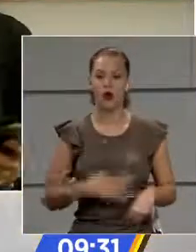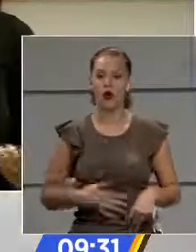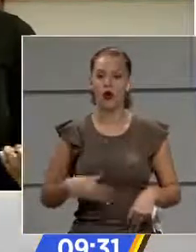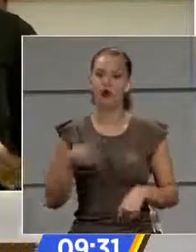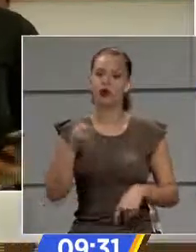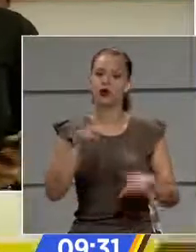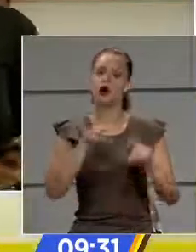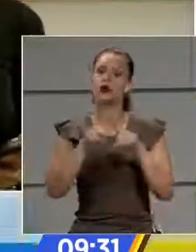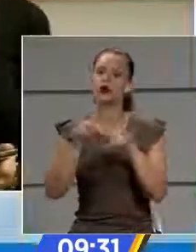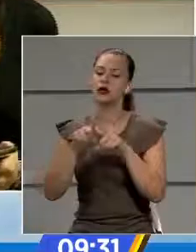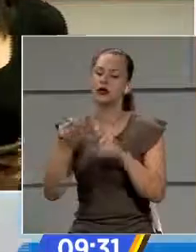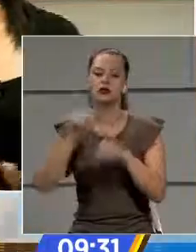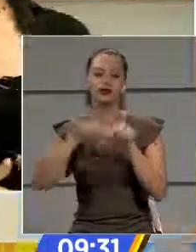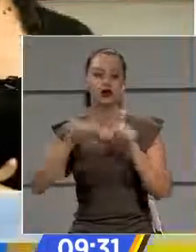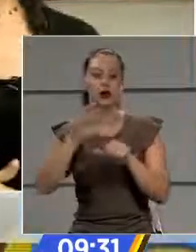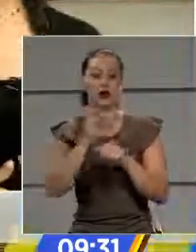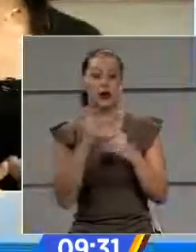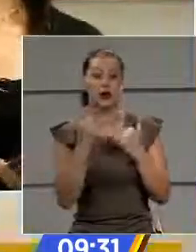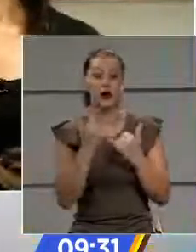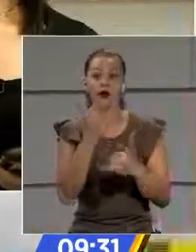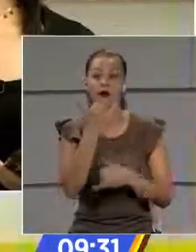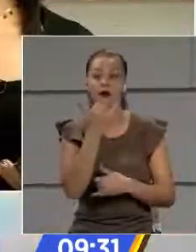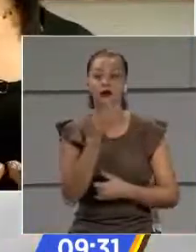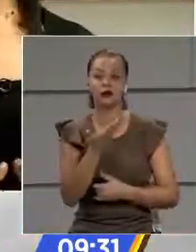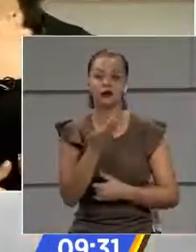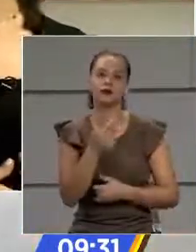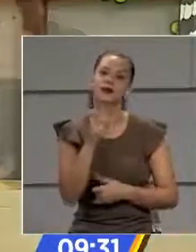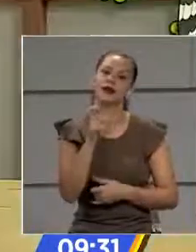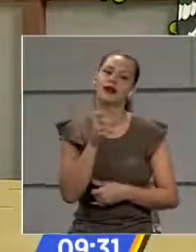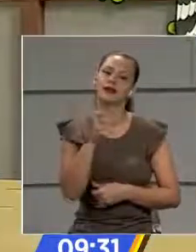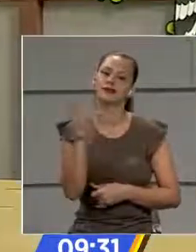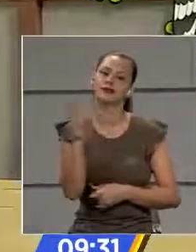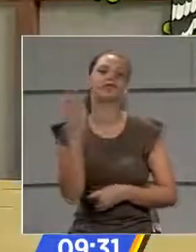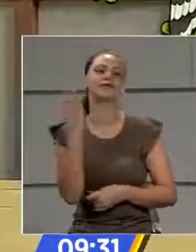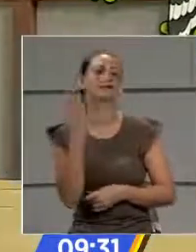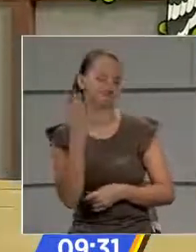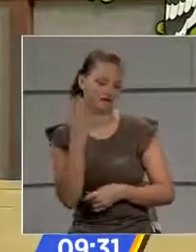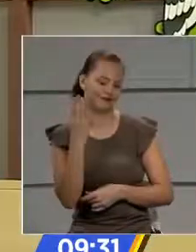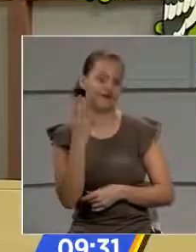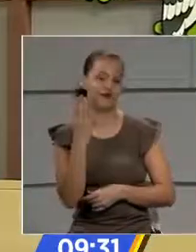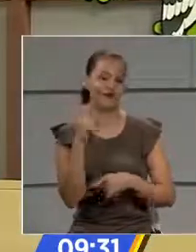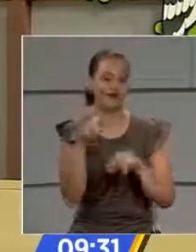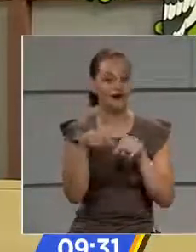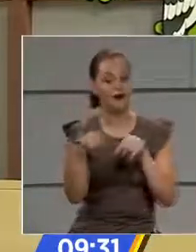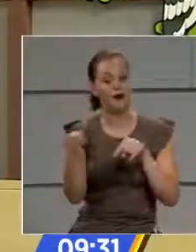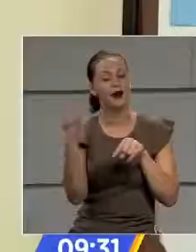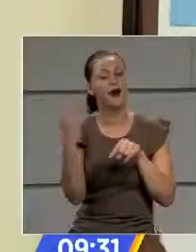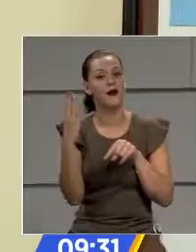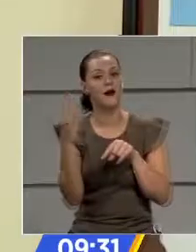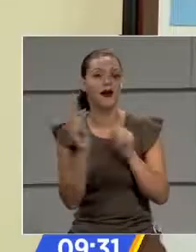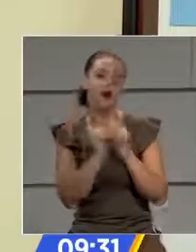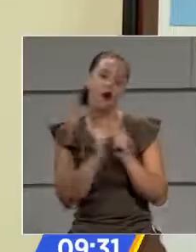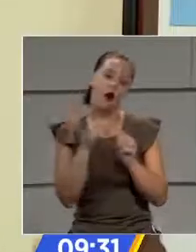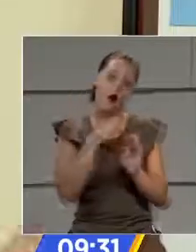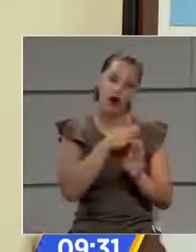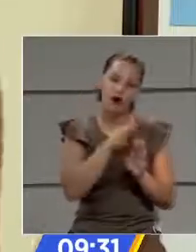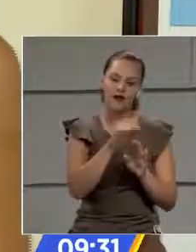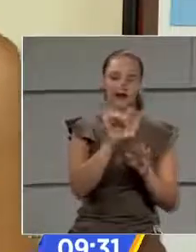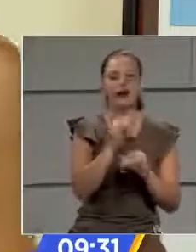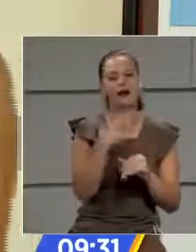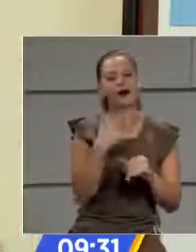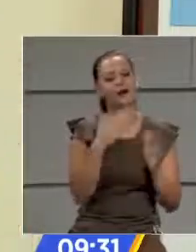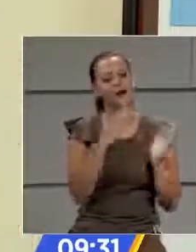diferentes sustancias. ¿Y ahora qué pasó, Carla? Necesité el baño. Vamos al baño. Mientras él va al baño, vamos con un laberinto que tenemos